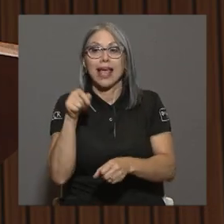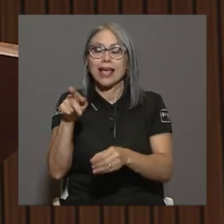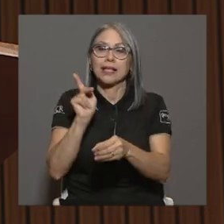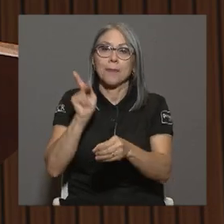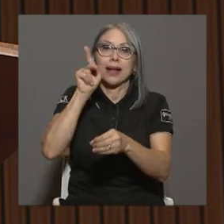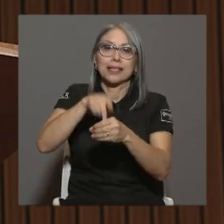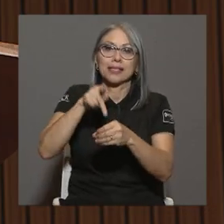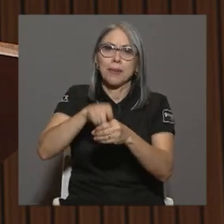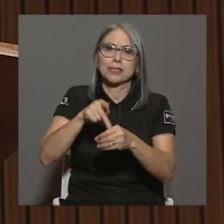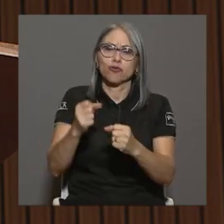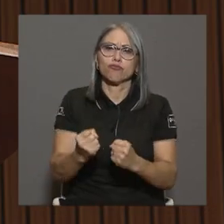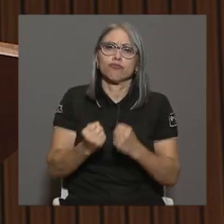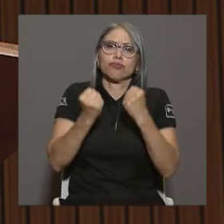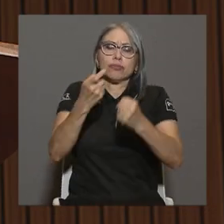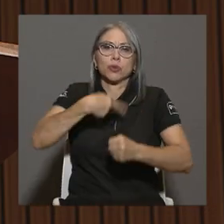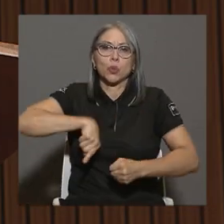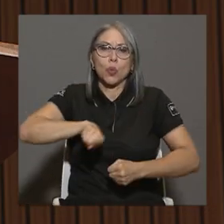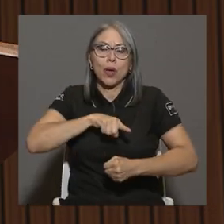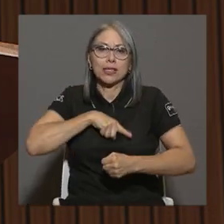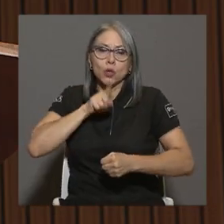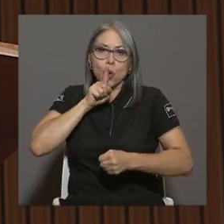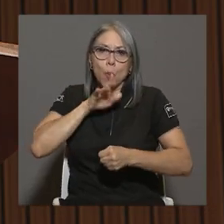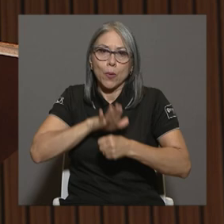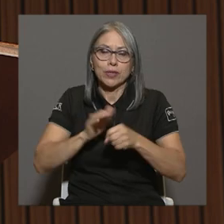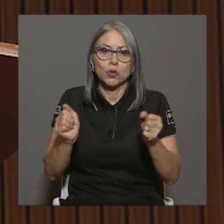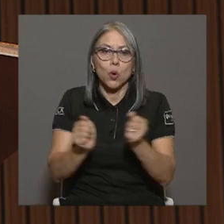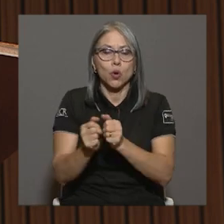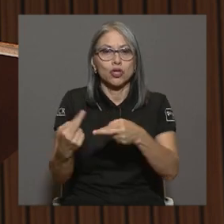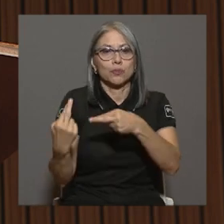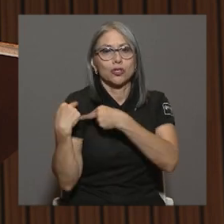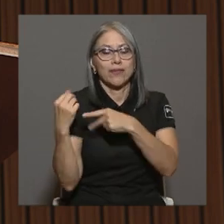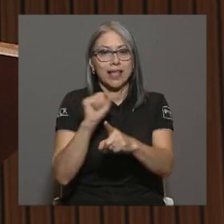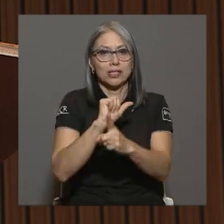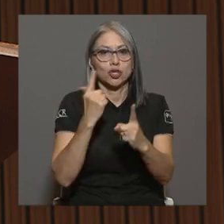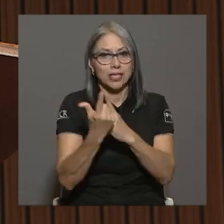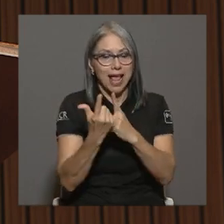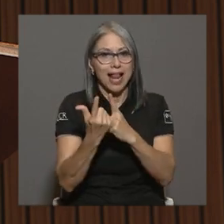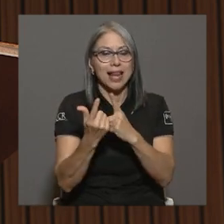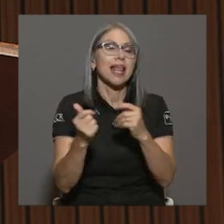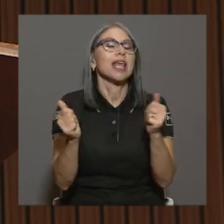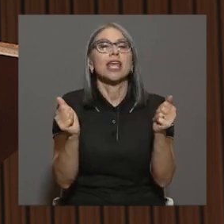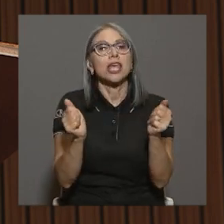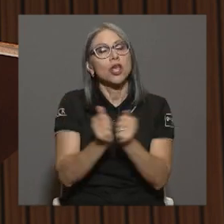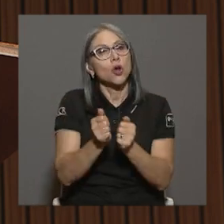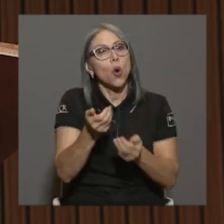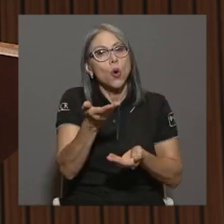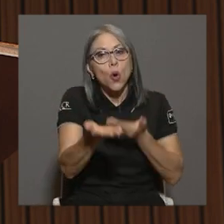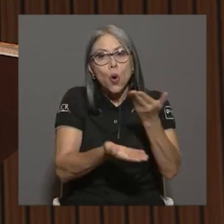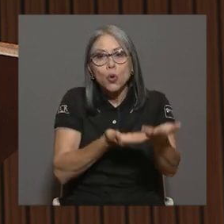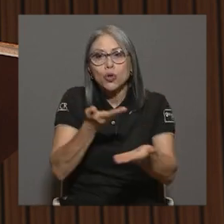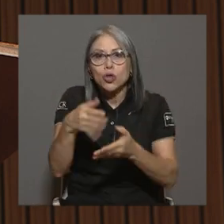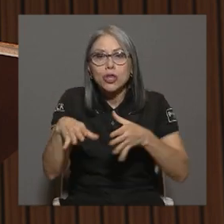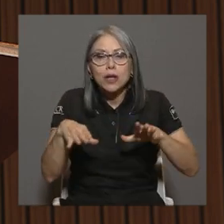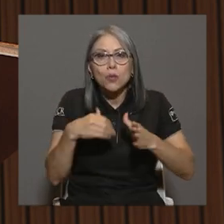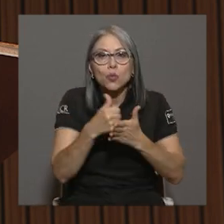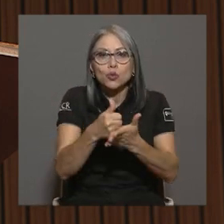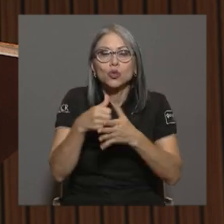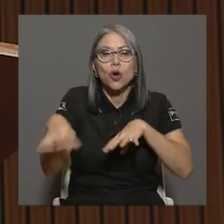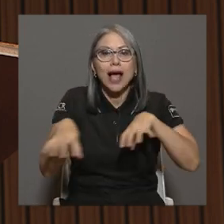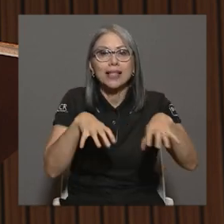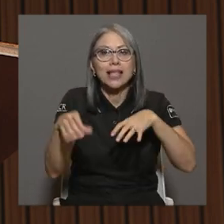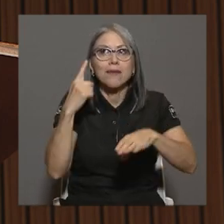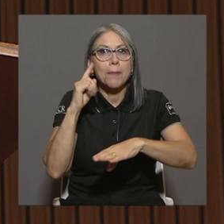reafirma nuestro compromiso con la responsabilidad social y la contribución activa a la mejora del entorno que nos